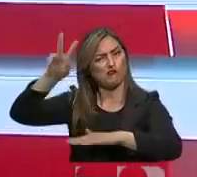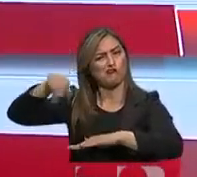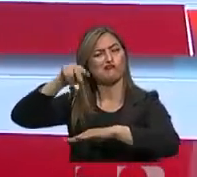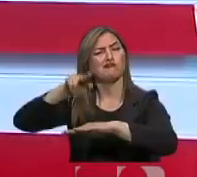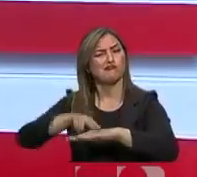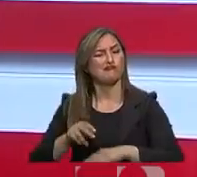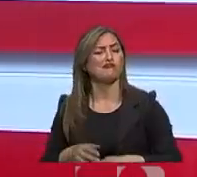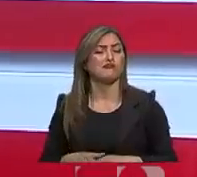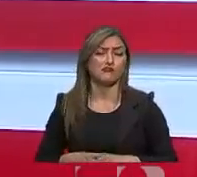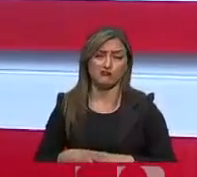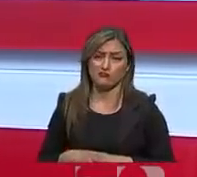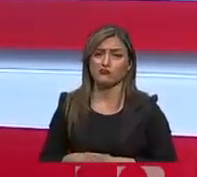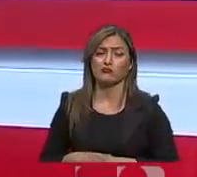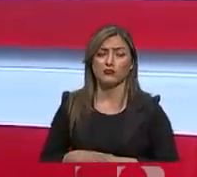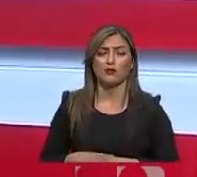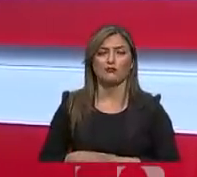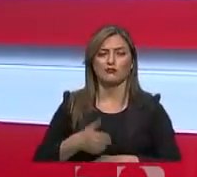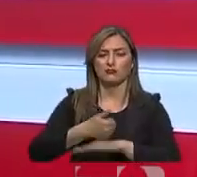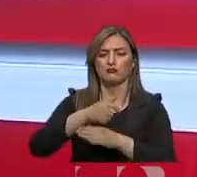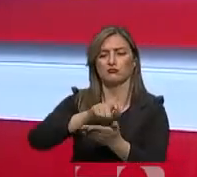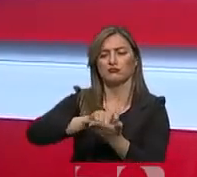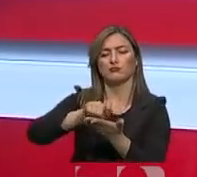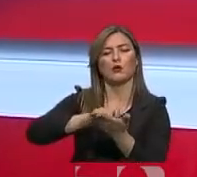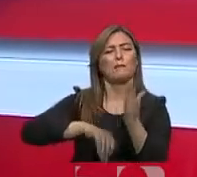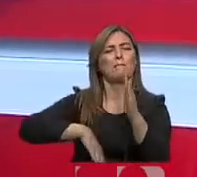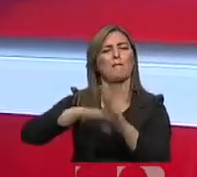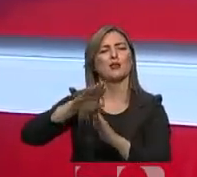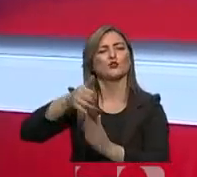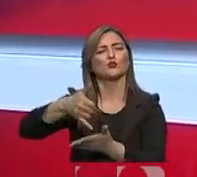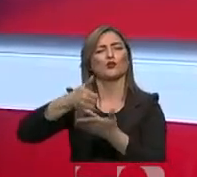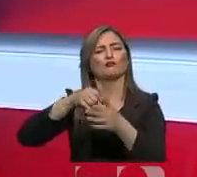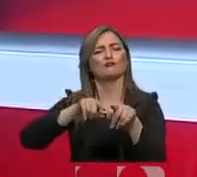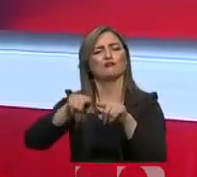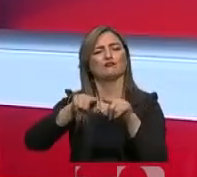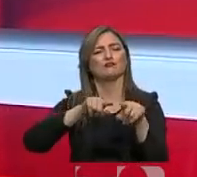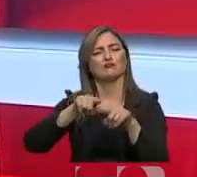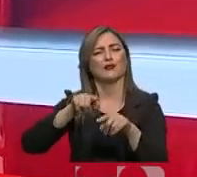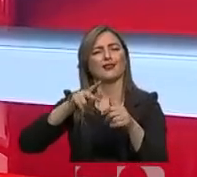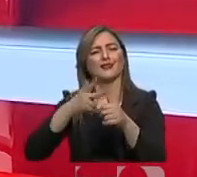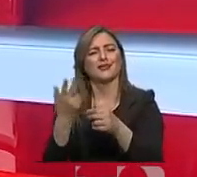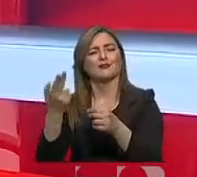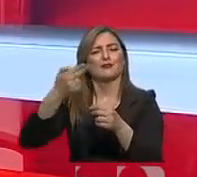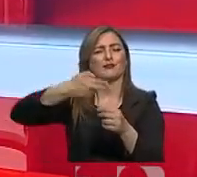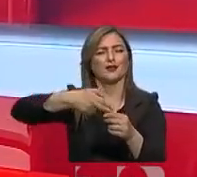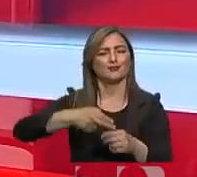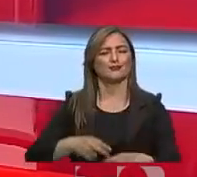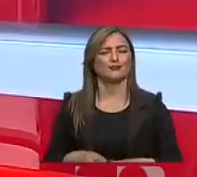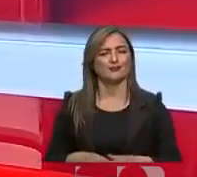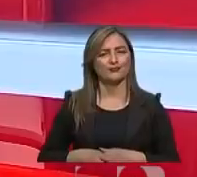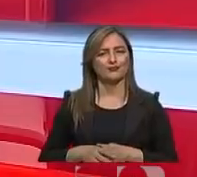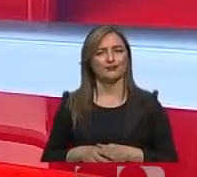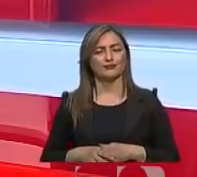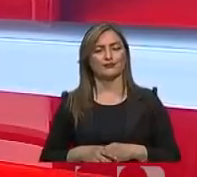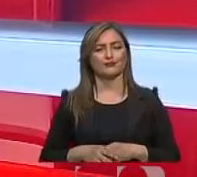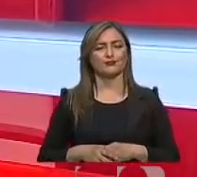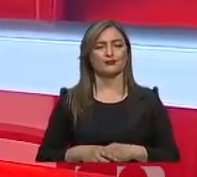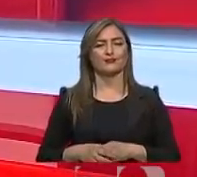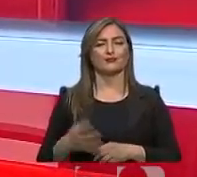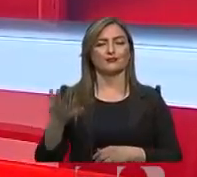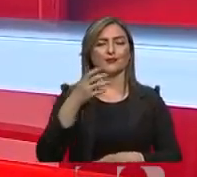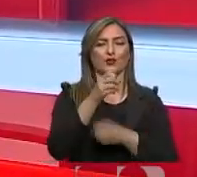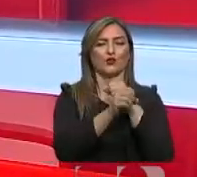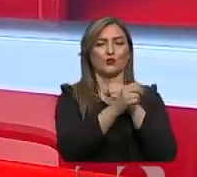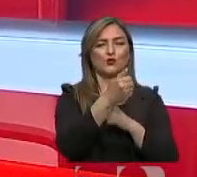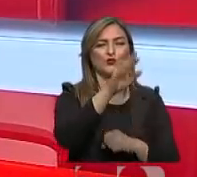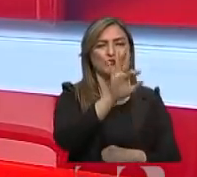Ileana Espinel Cedeño. La escritora se llevó el máximo galardón del concurso tras su tercera participación. Además, en los años